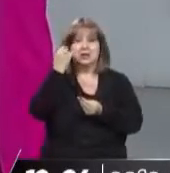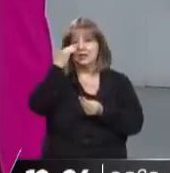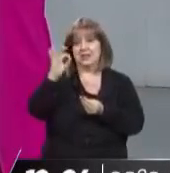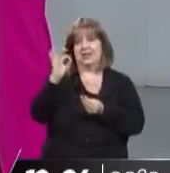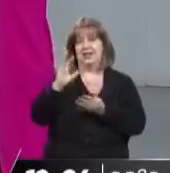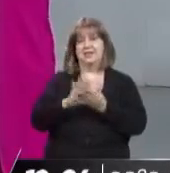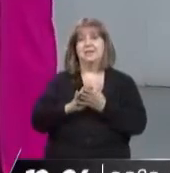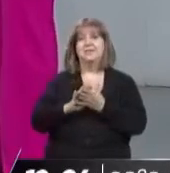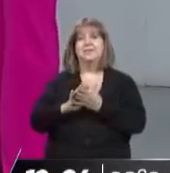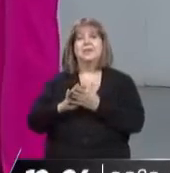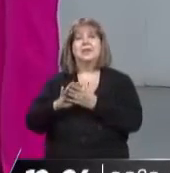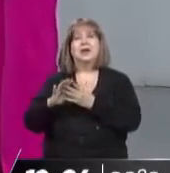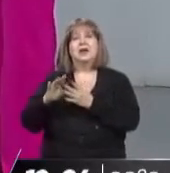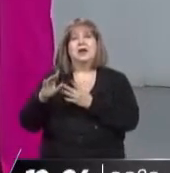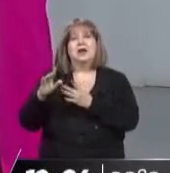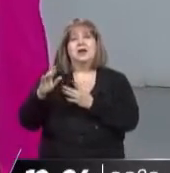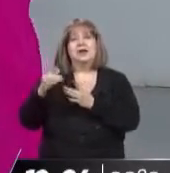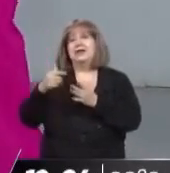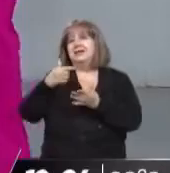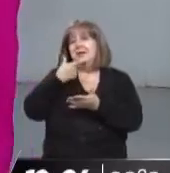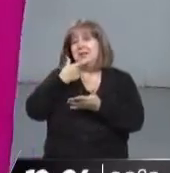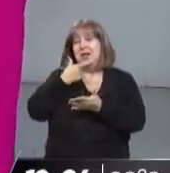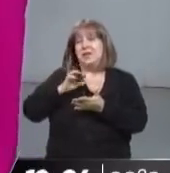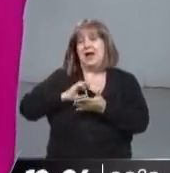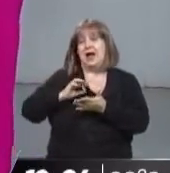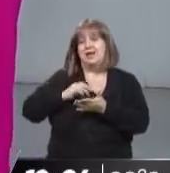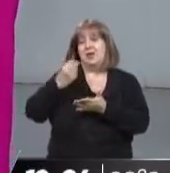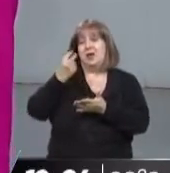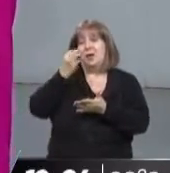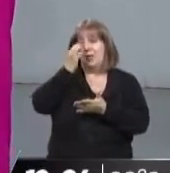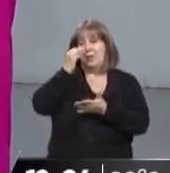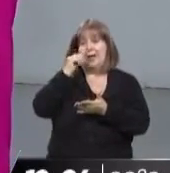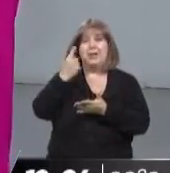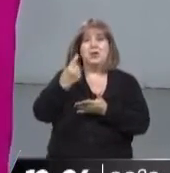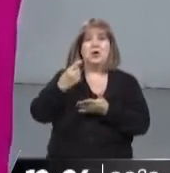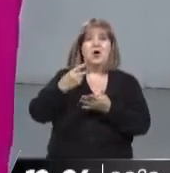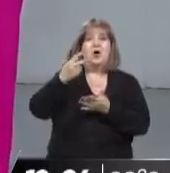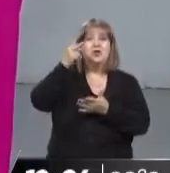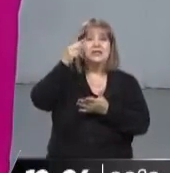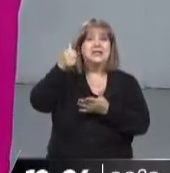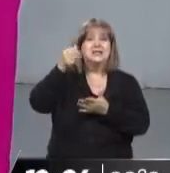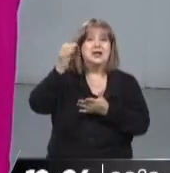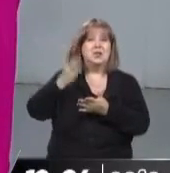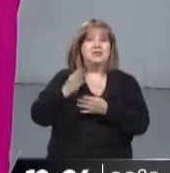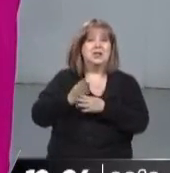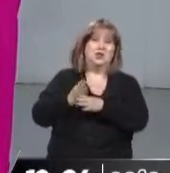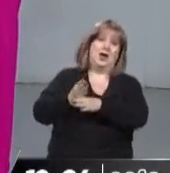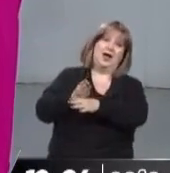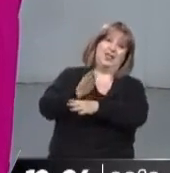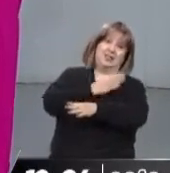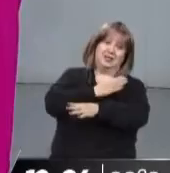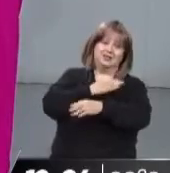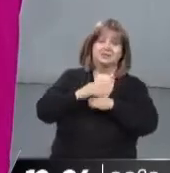interanual... 85,2. O sea, en septiembre del 2021 tenías precios 86% más bajos que